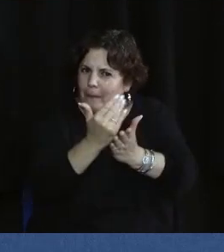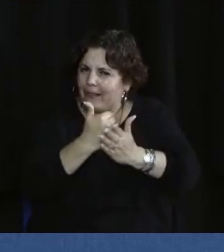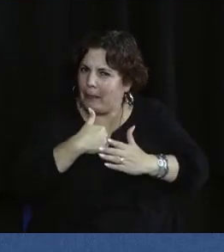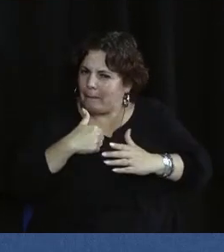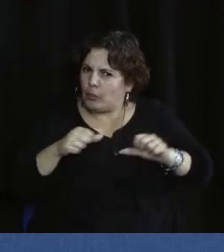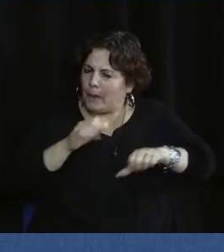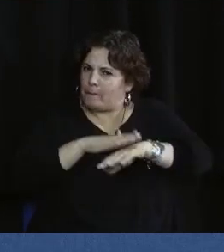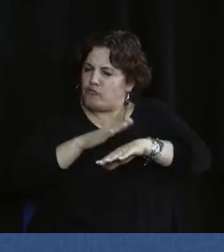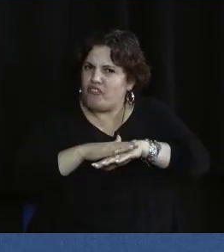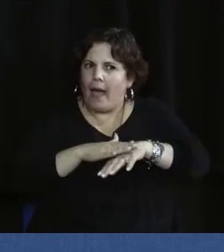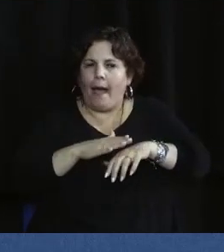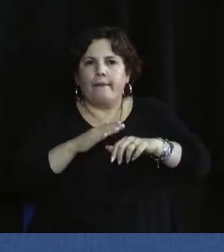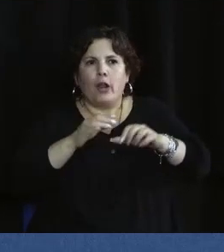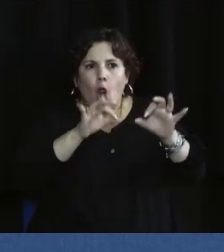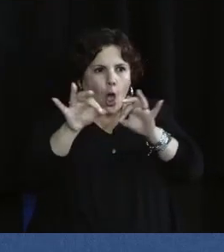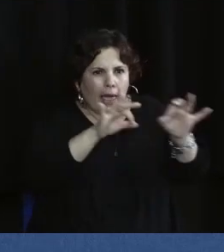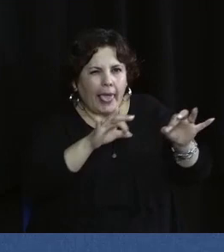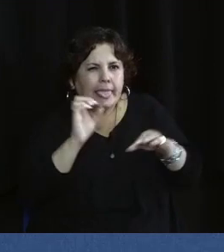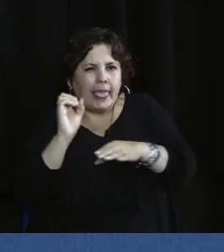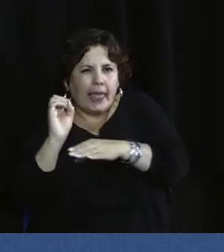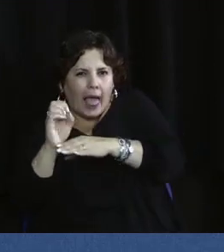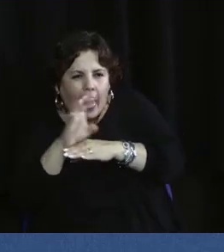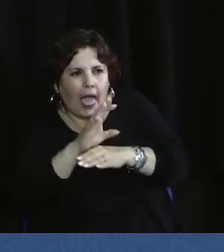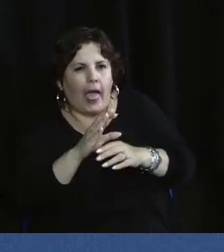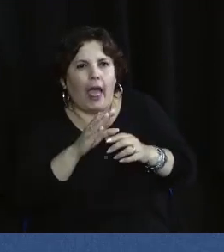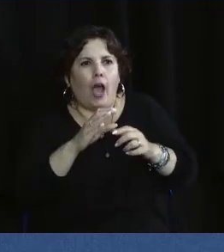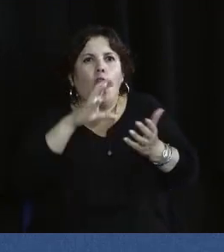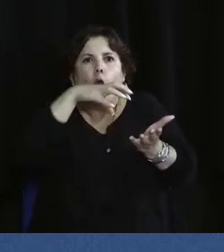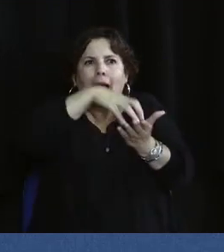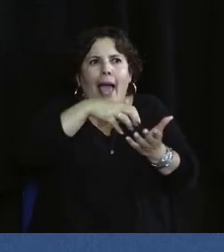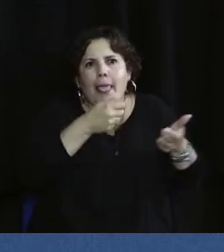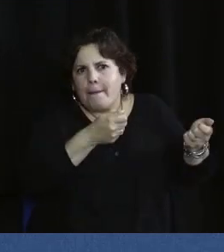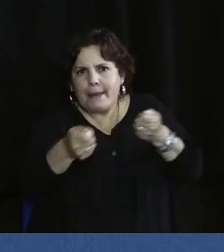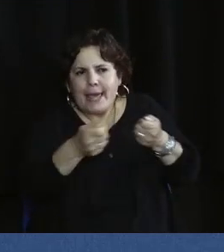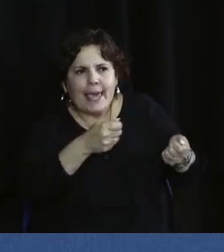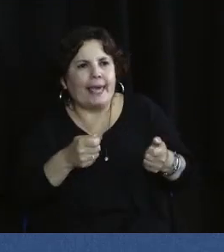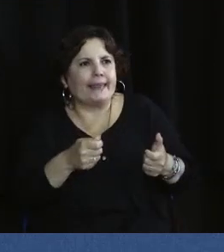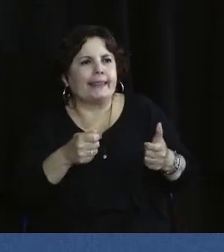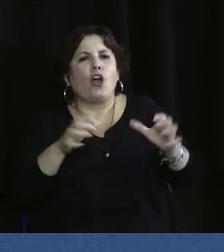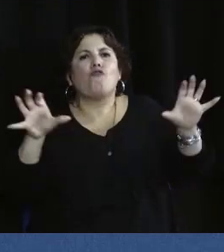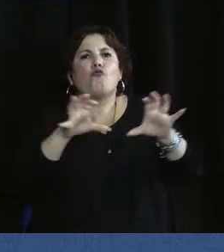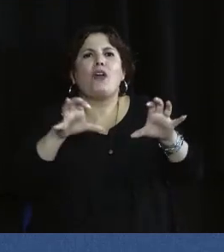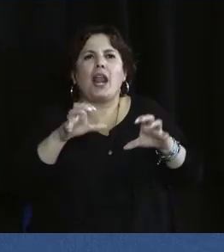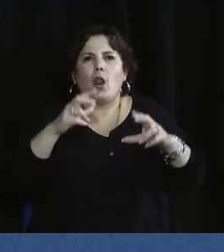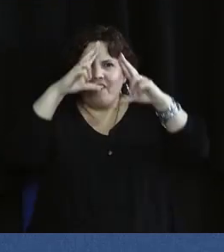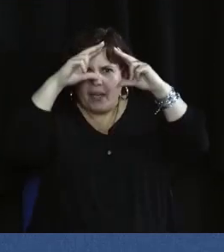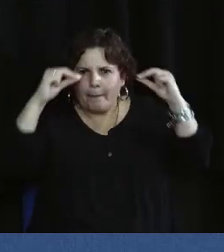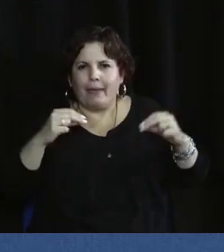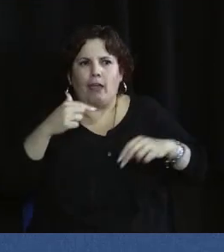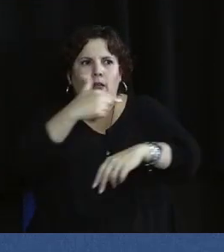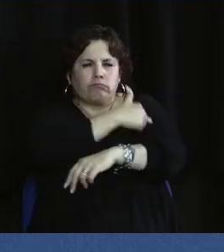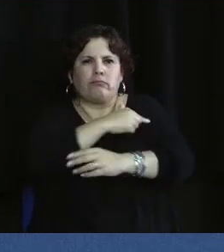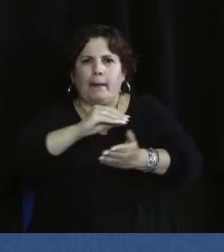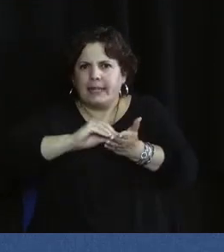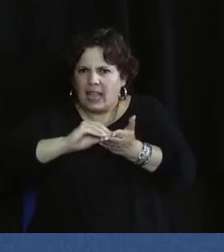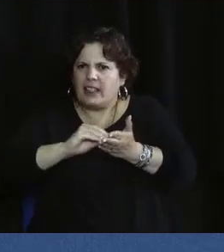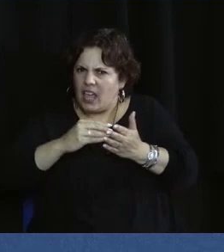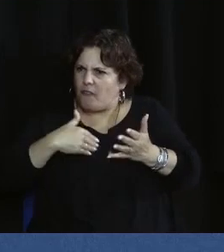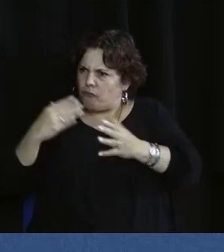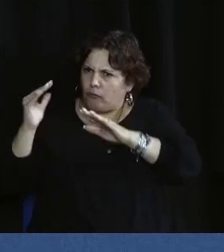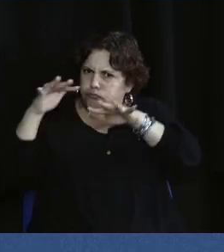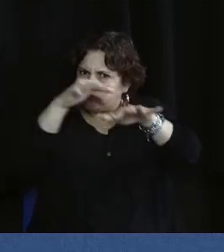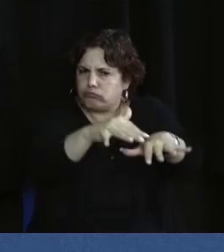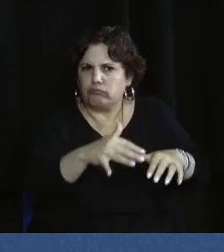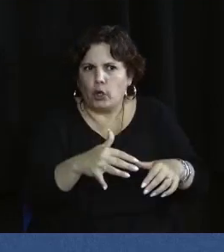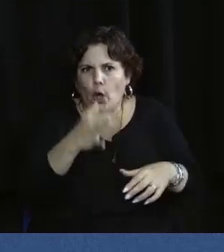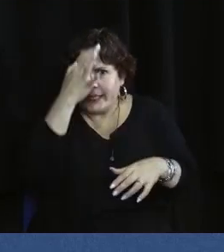hacemos cargo incluso de la logística, aportamos los locales, aportamos los funcionarios, el personal administrativo, el